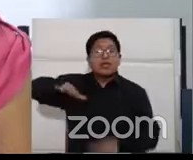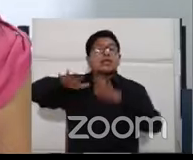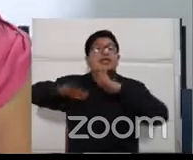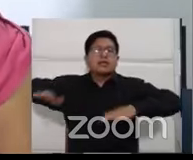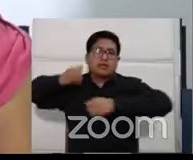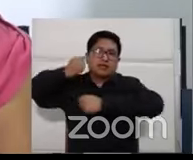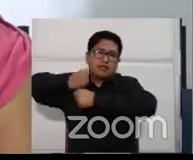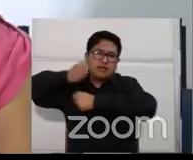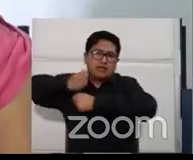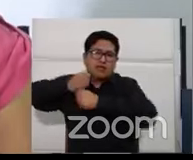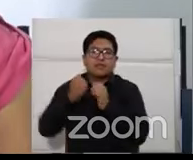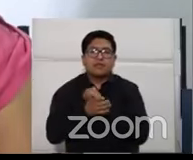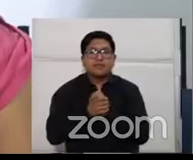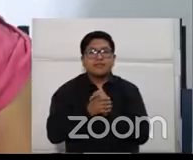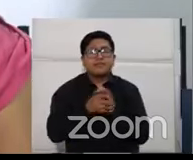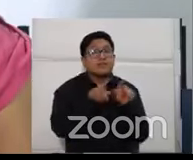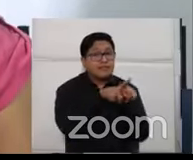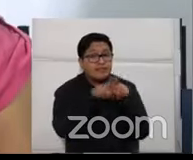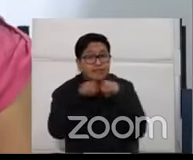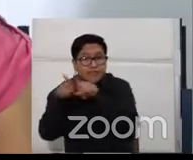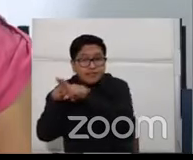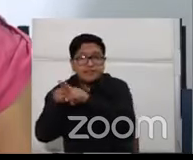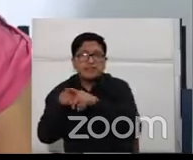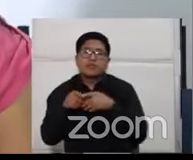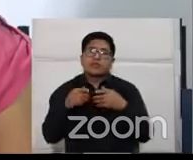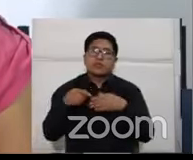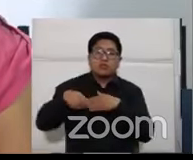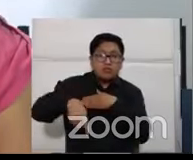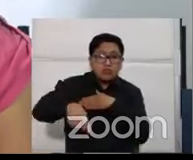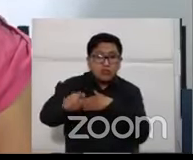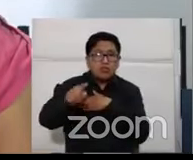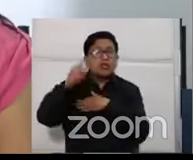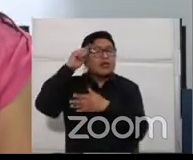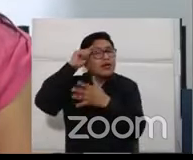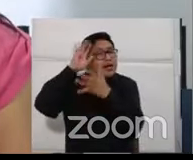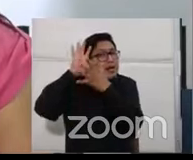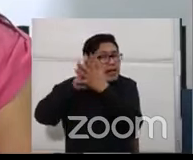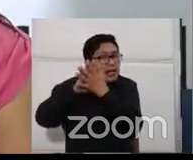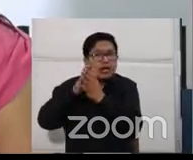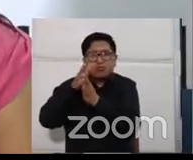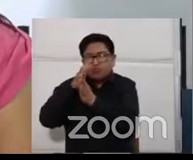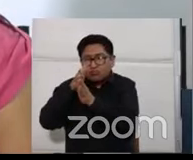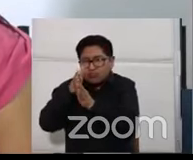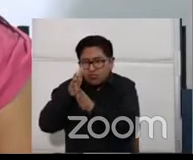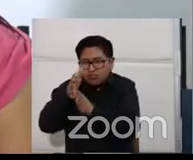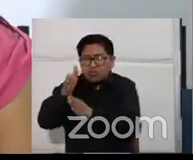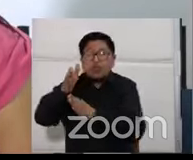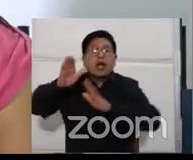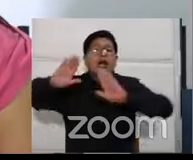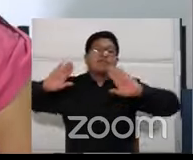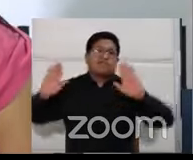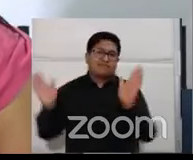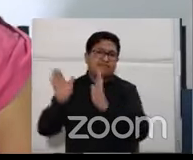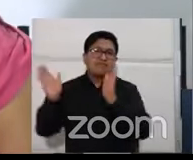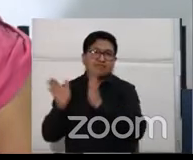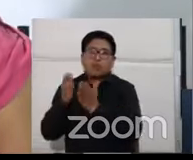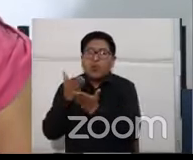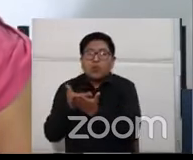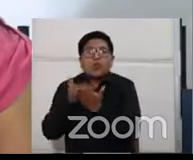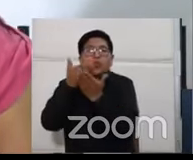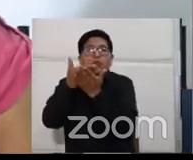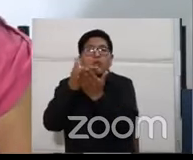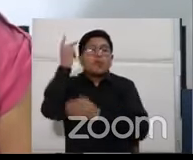pero también será una posibilidad o una forma de poder proponer las políticas